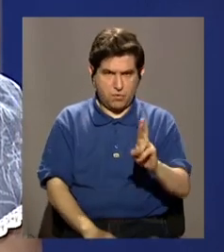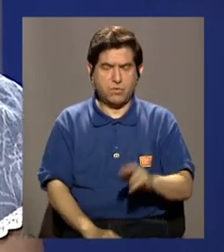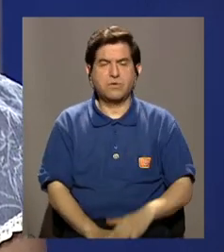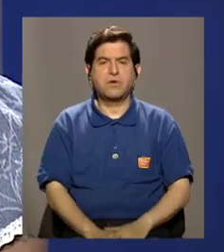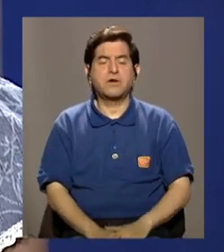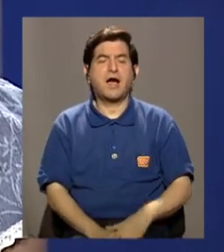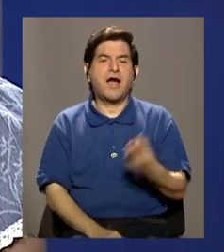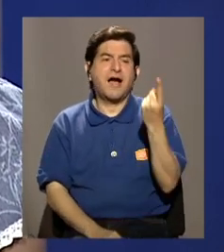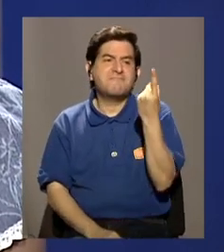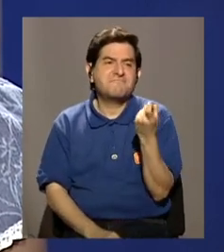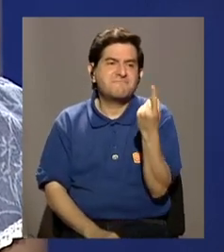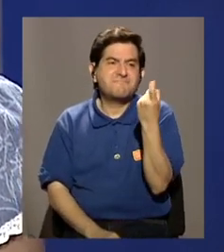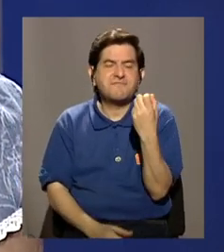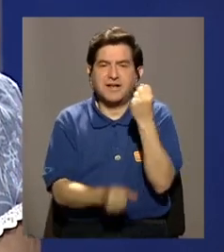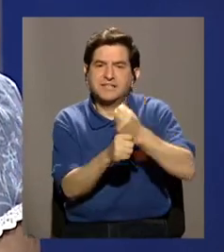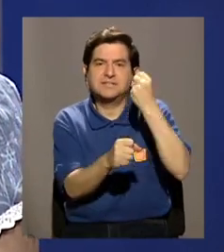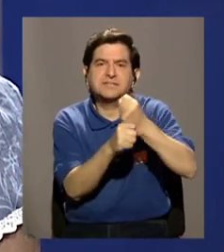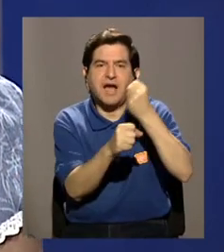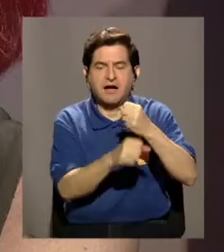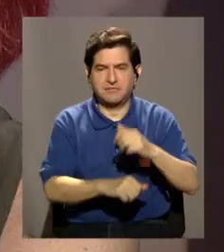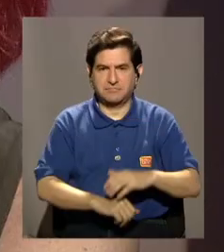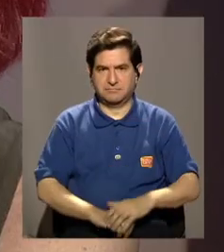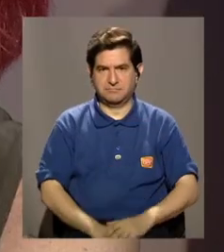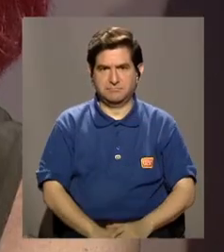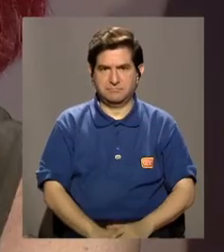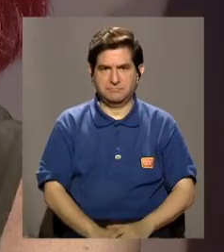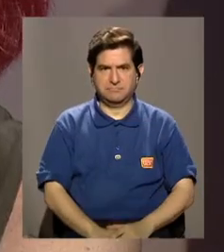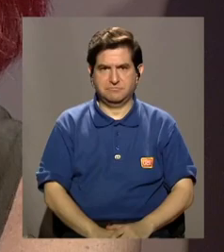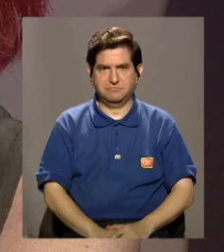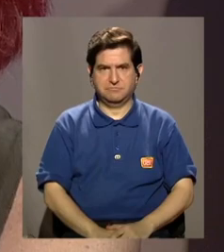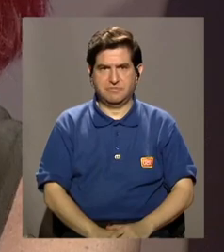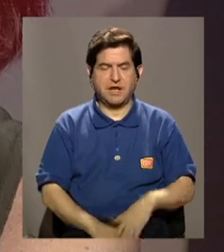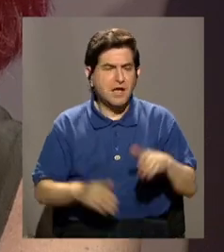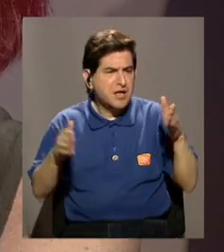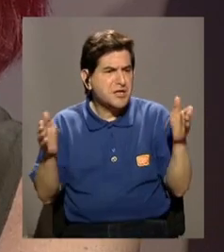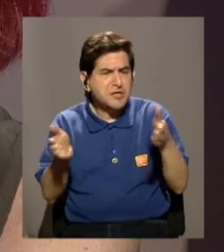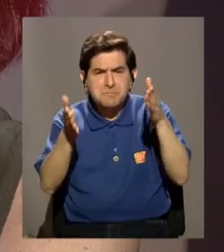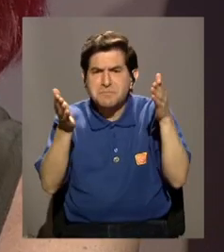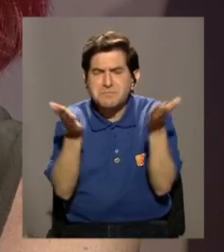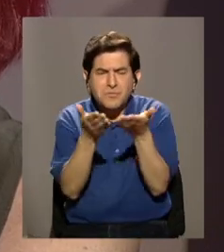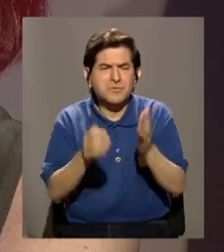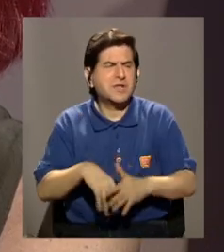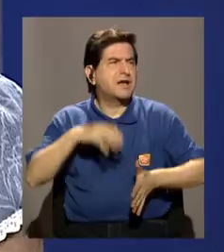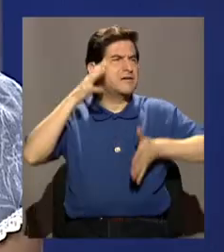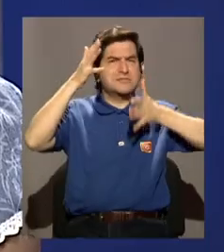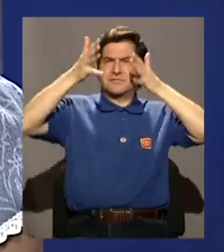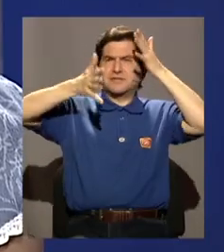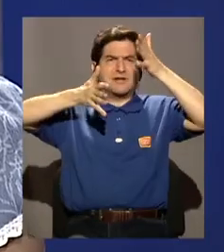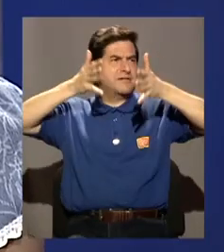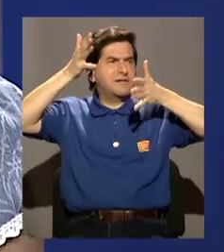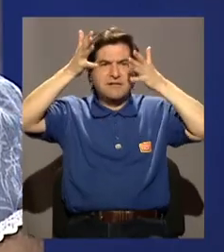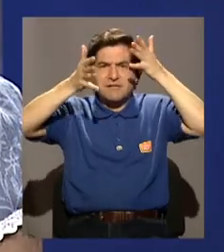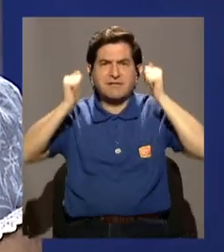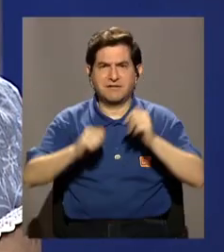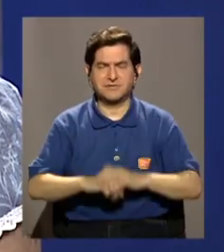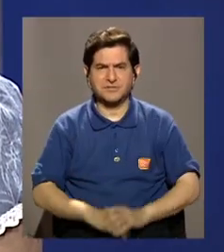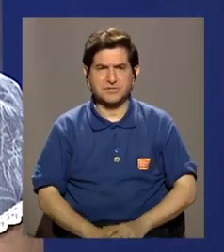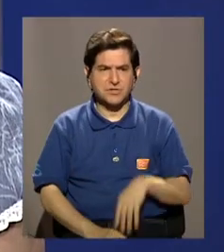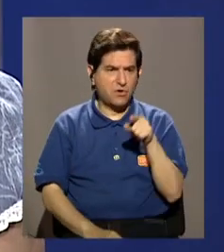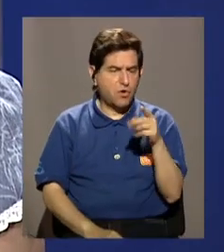falta falta de trabajo por el que hay que impulsar la creatividad